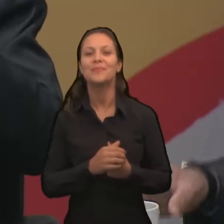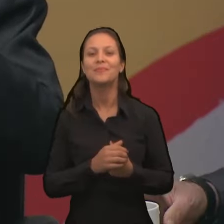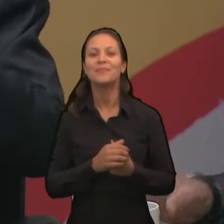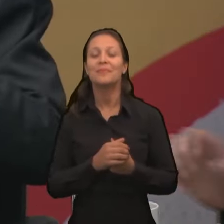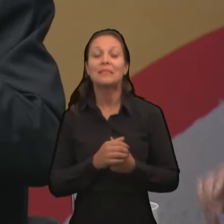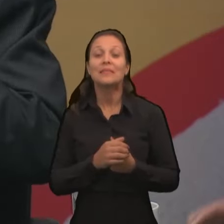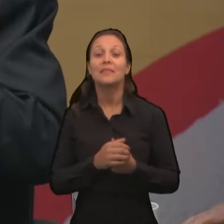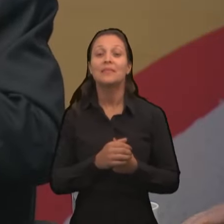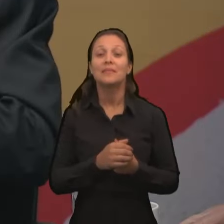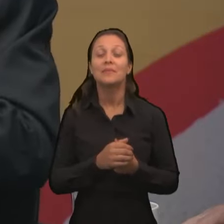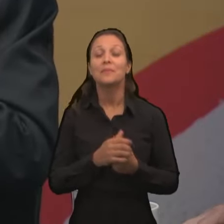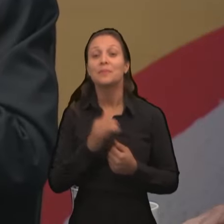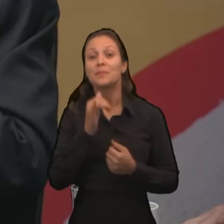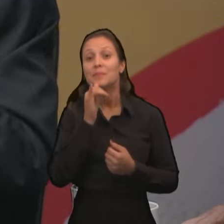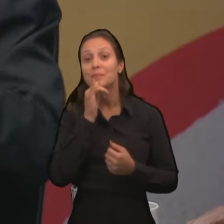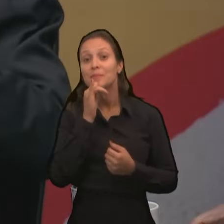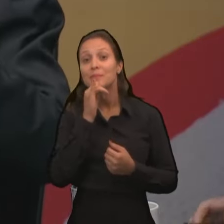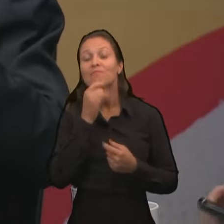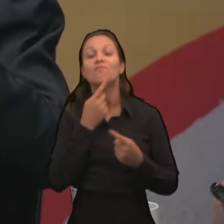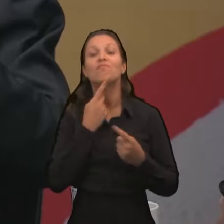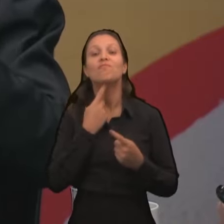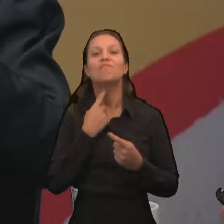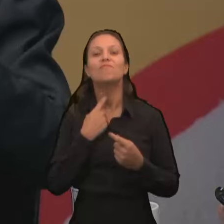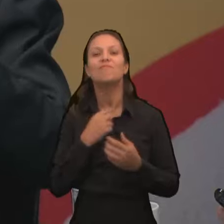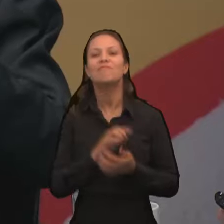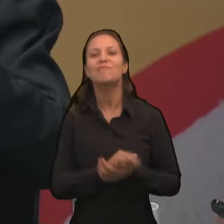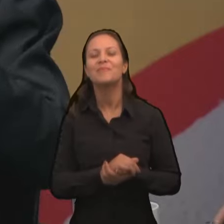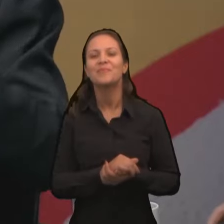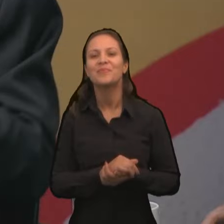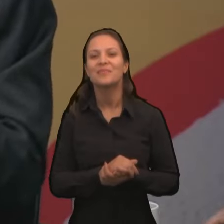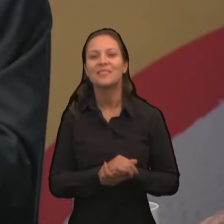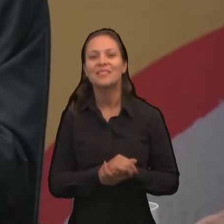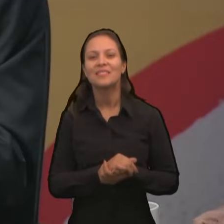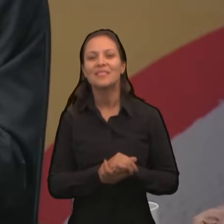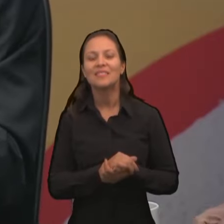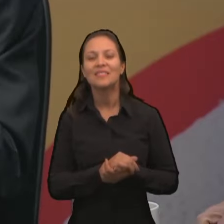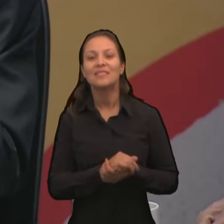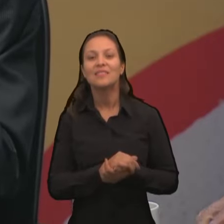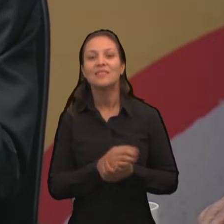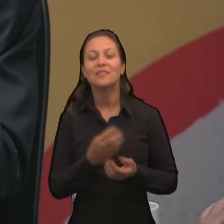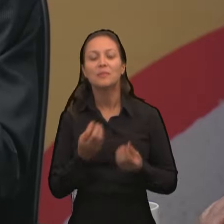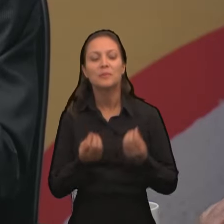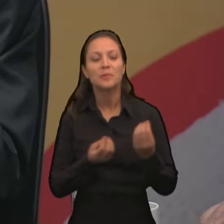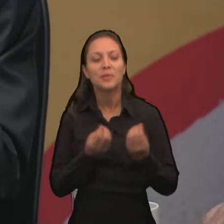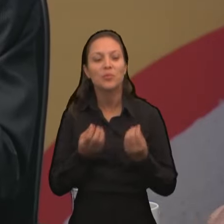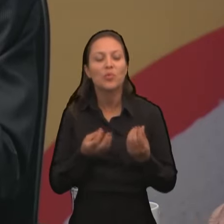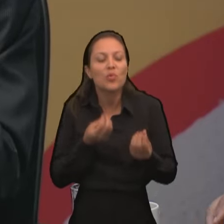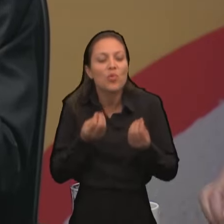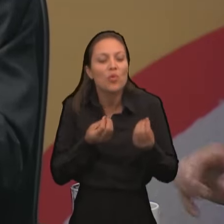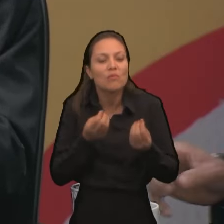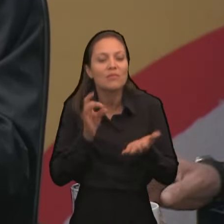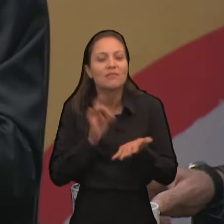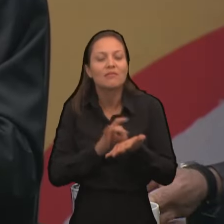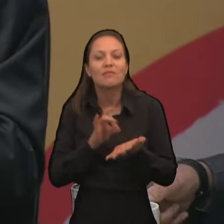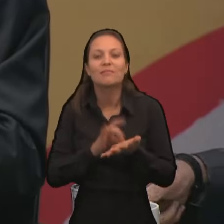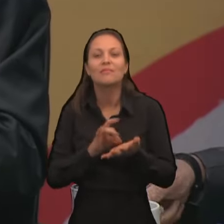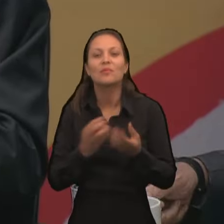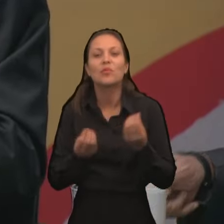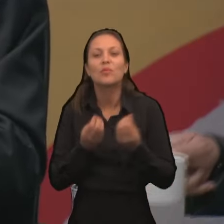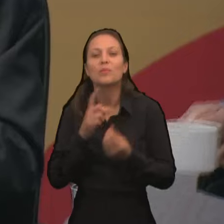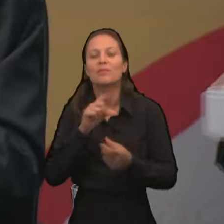pretendidos. Aunque esto sea una frase así graciosa, algo de verdad